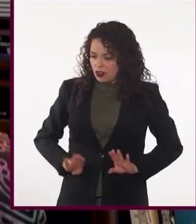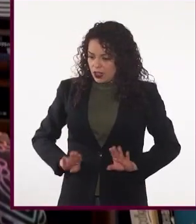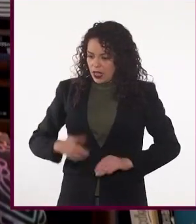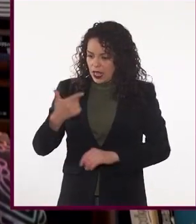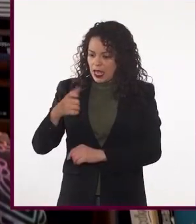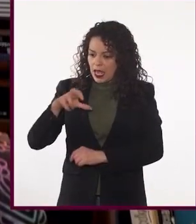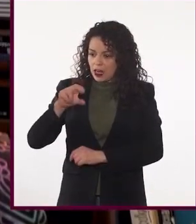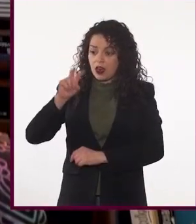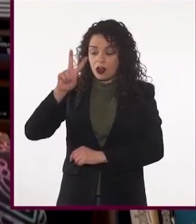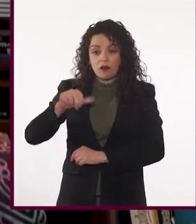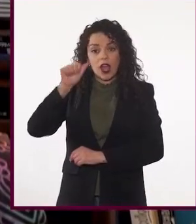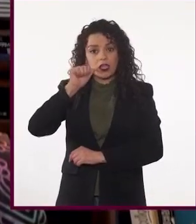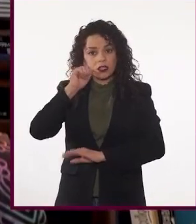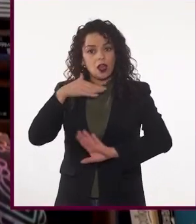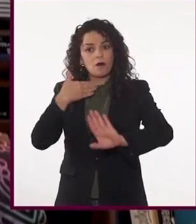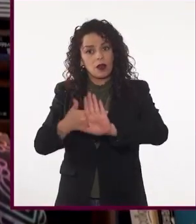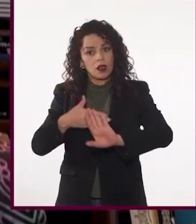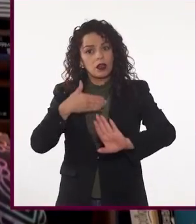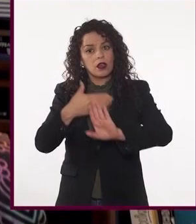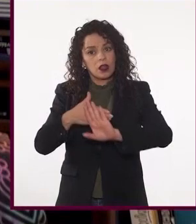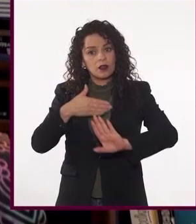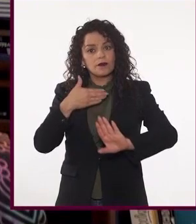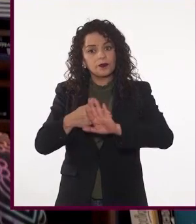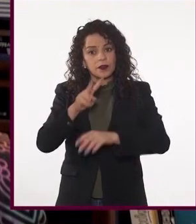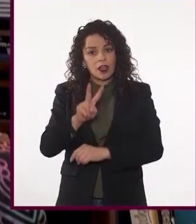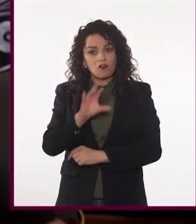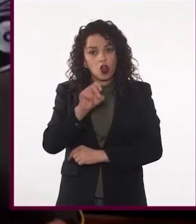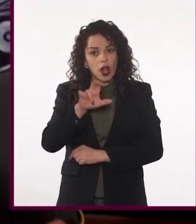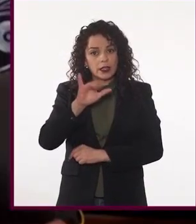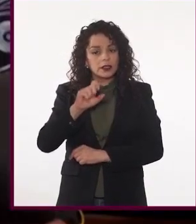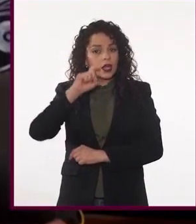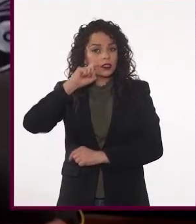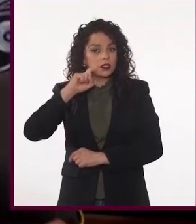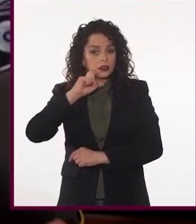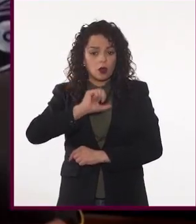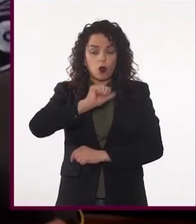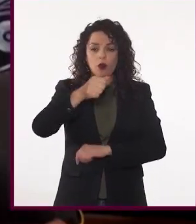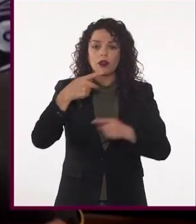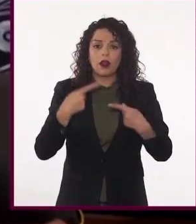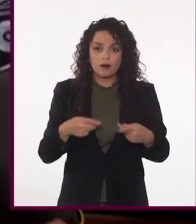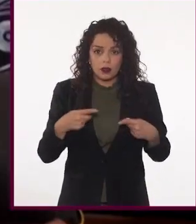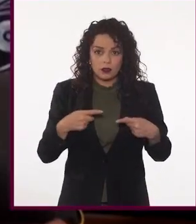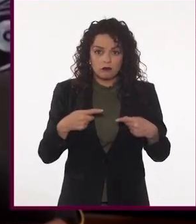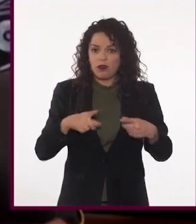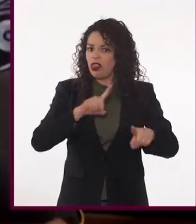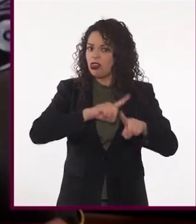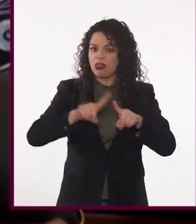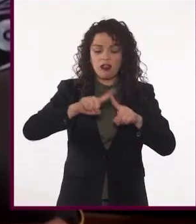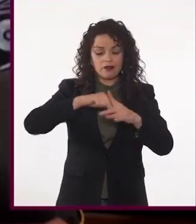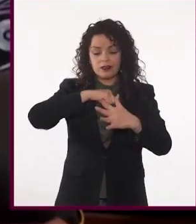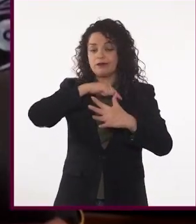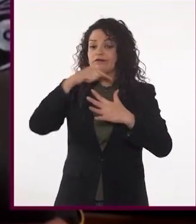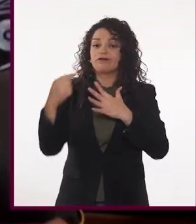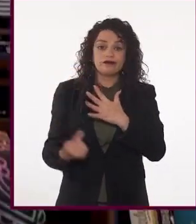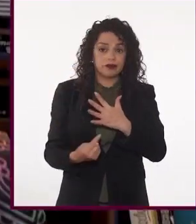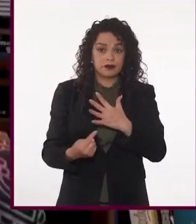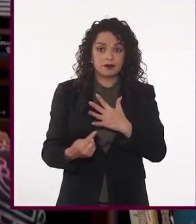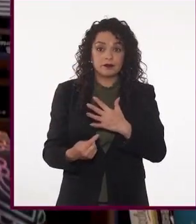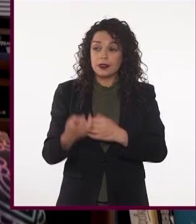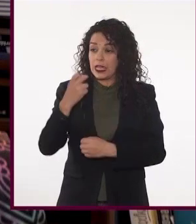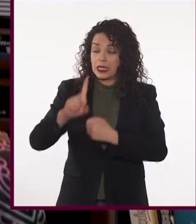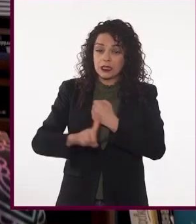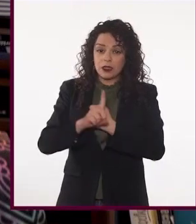manera preocupante ejerce violencia sexual sobre otro y revela la violencia ejercida en todos los ámbitos de la vida.